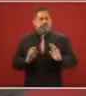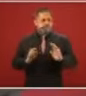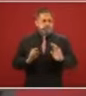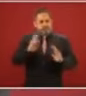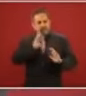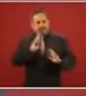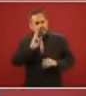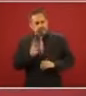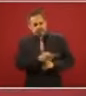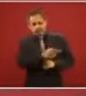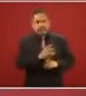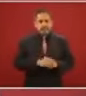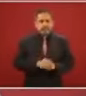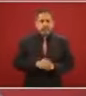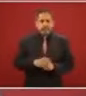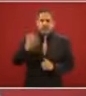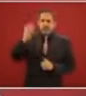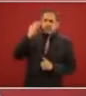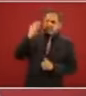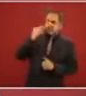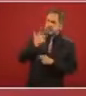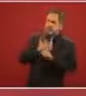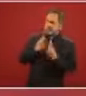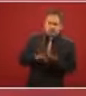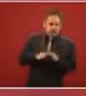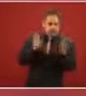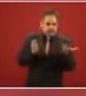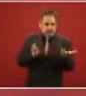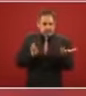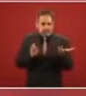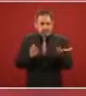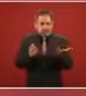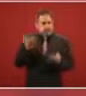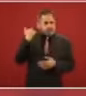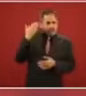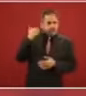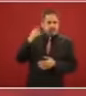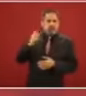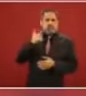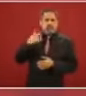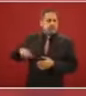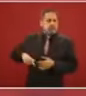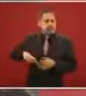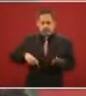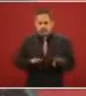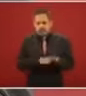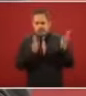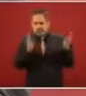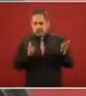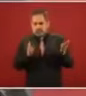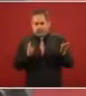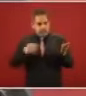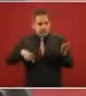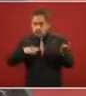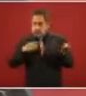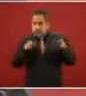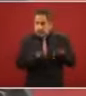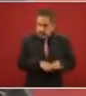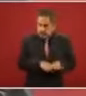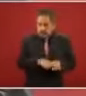se cerró. Además, si ya existía, si lo tenían abierto los gobiernos autoritarios, ¿por qué lo vamos a cerrar